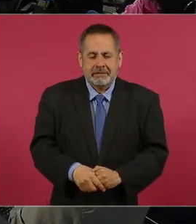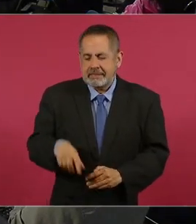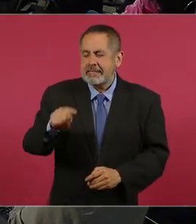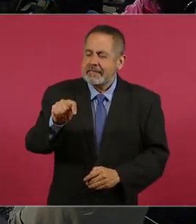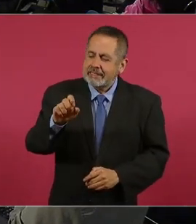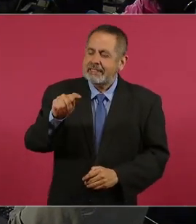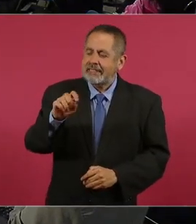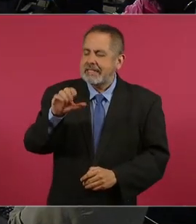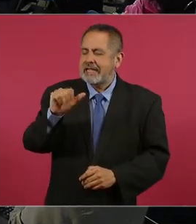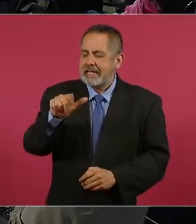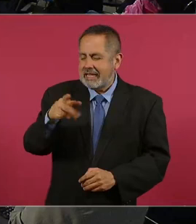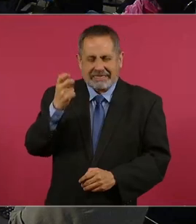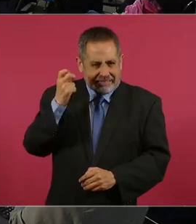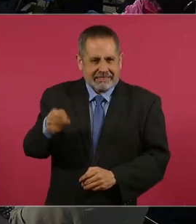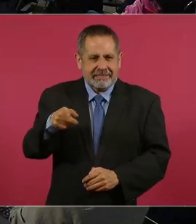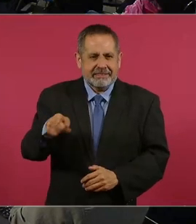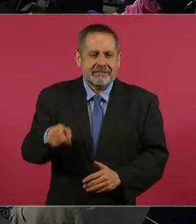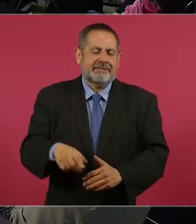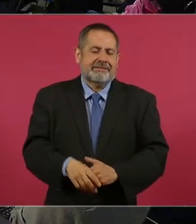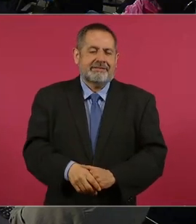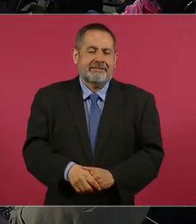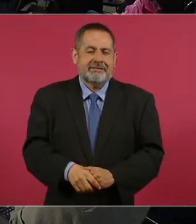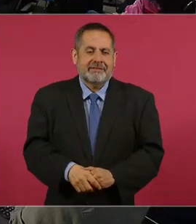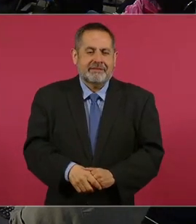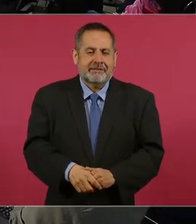Tetecala, claro.